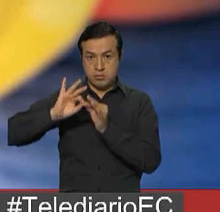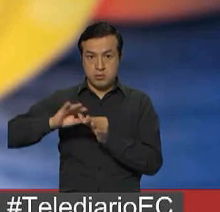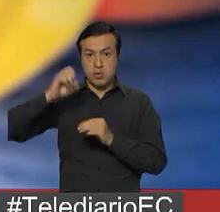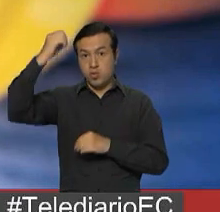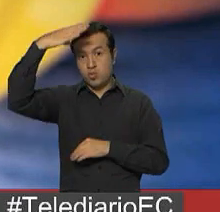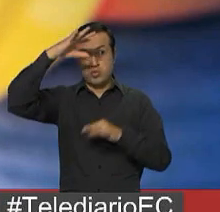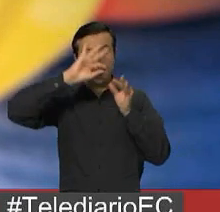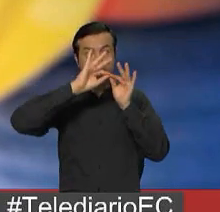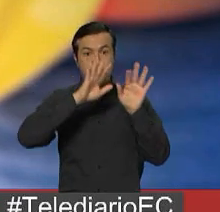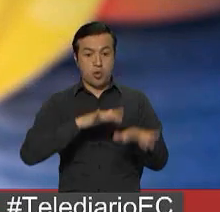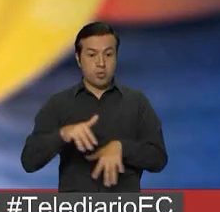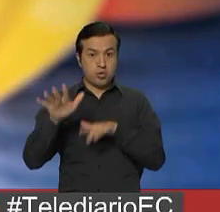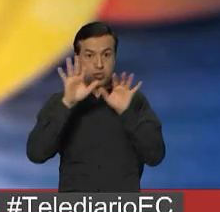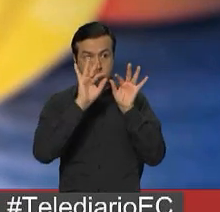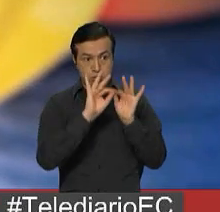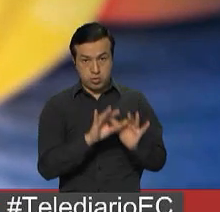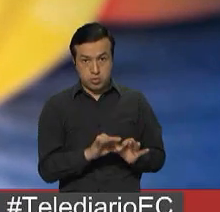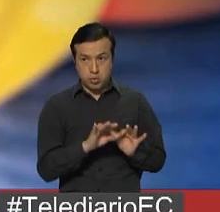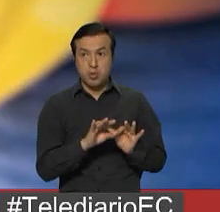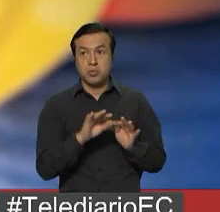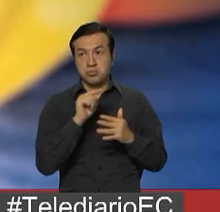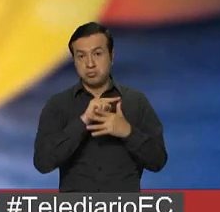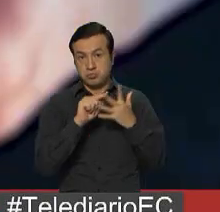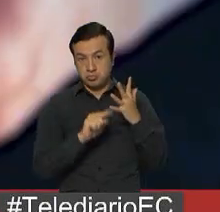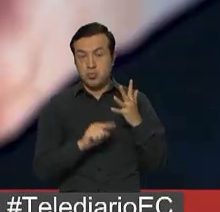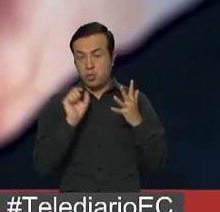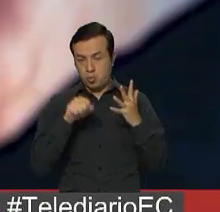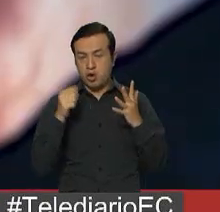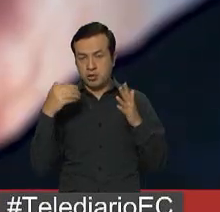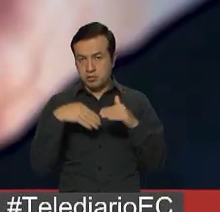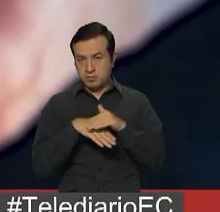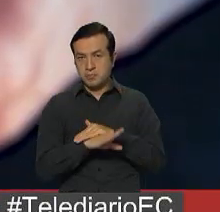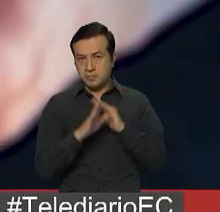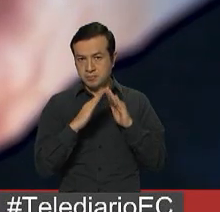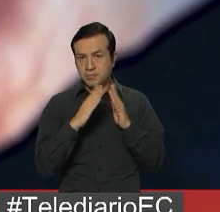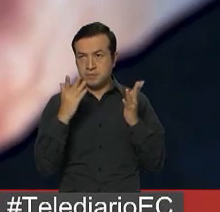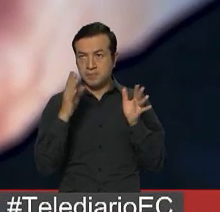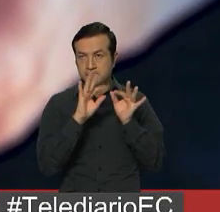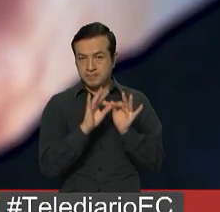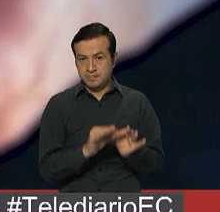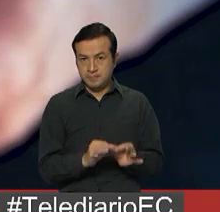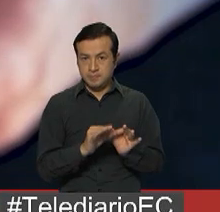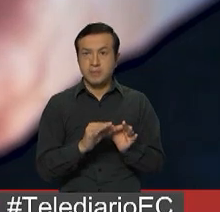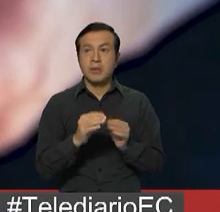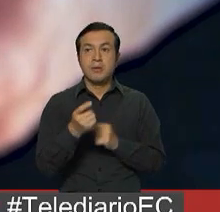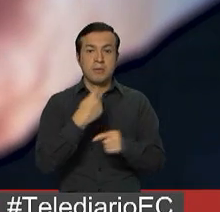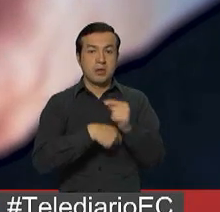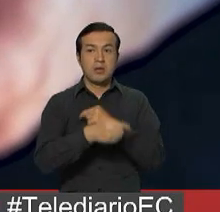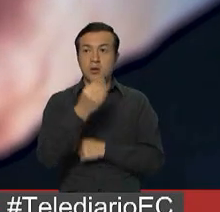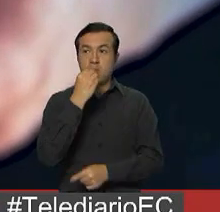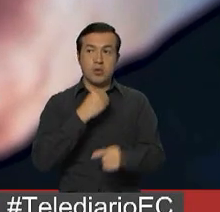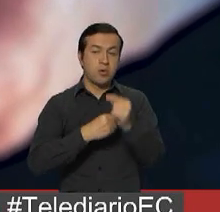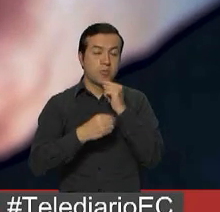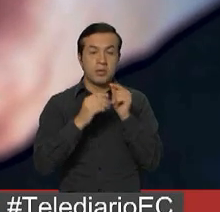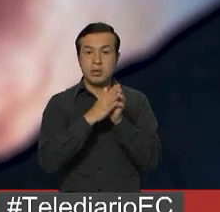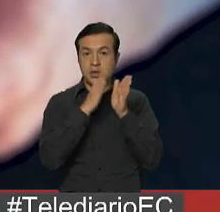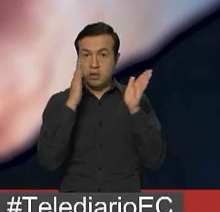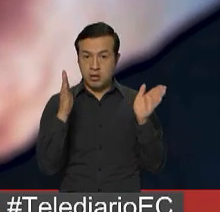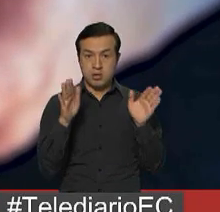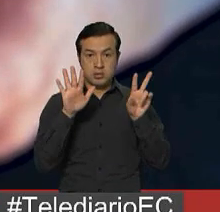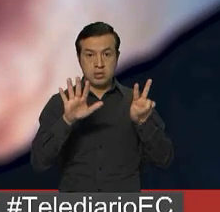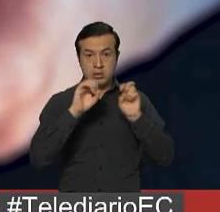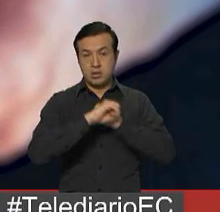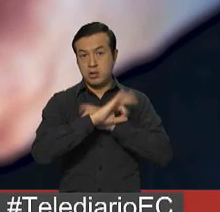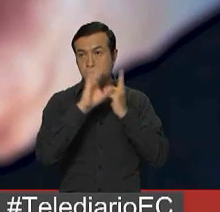computo electrodomésticos entre otros las entregas a domicilio de productos alimenticios se extendieron desde las